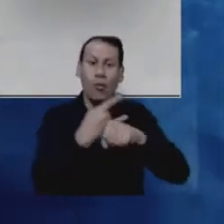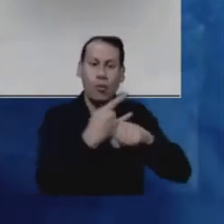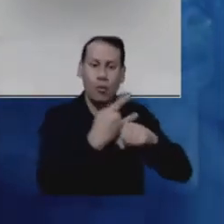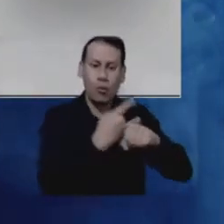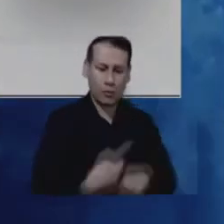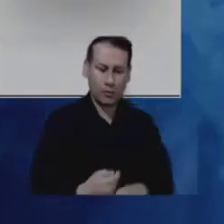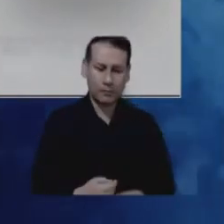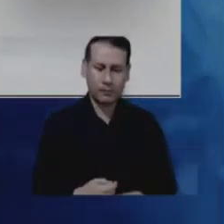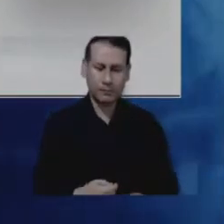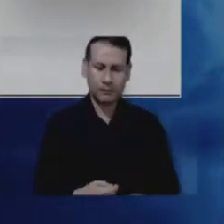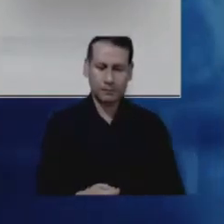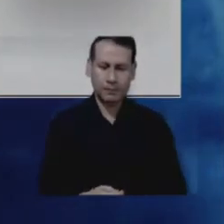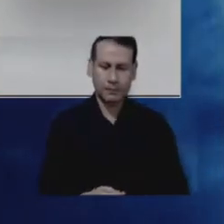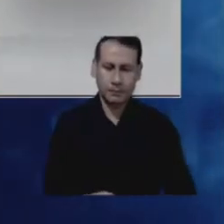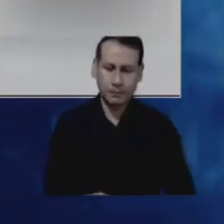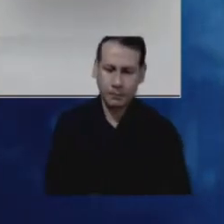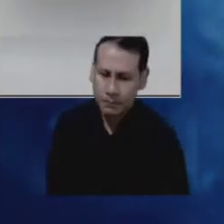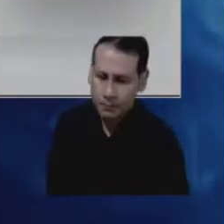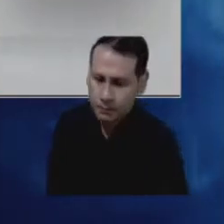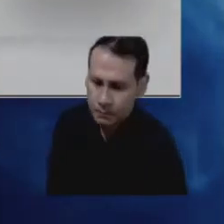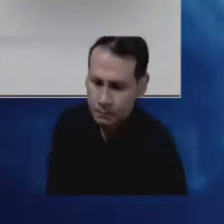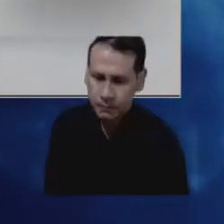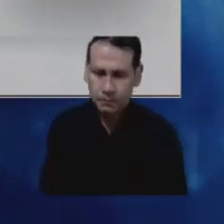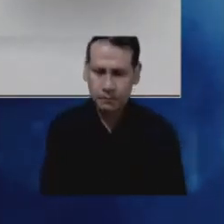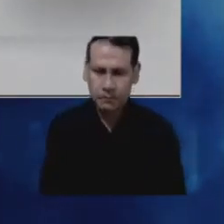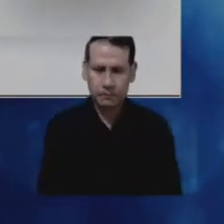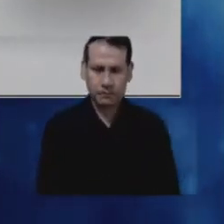barreras existentes para su utilización.